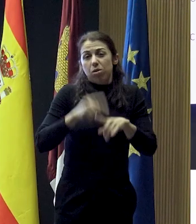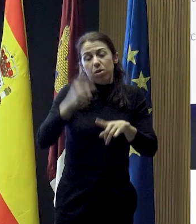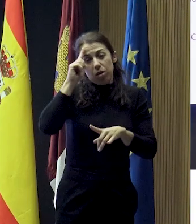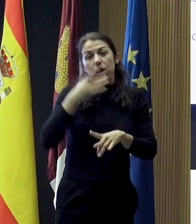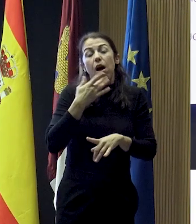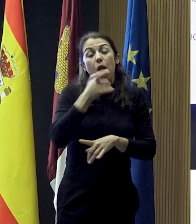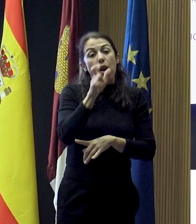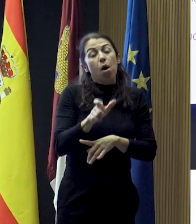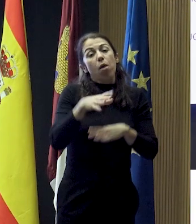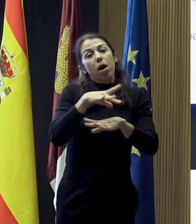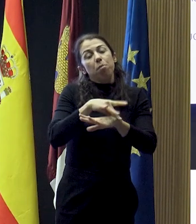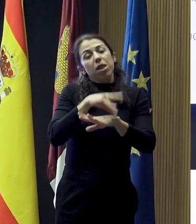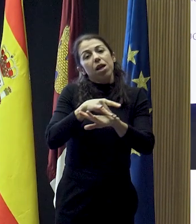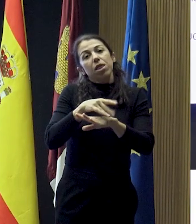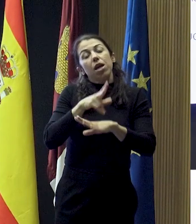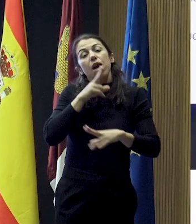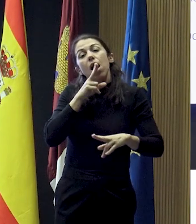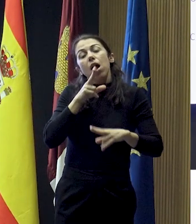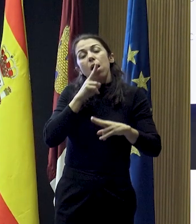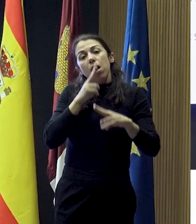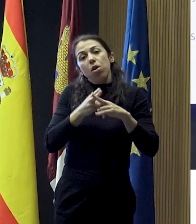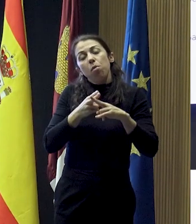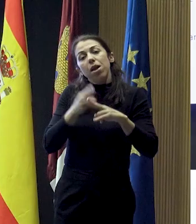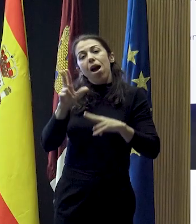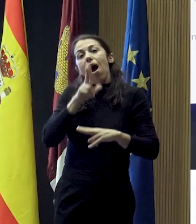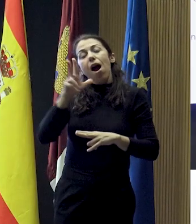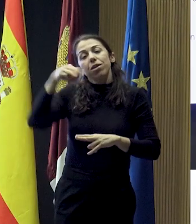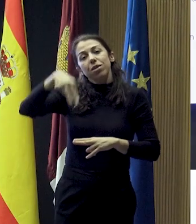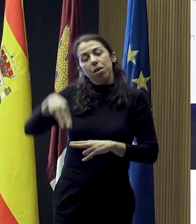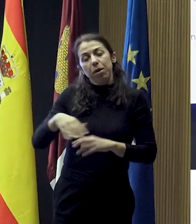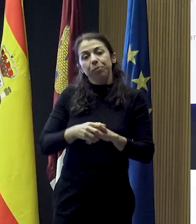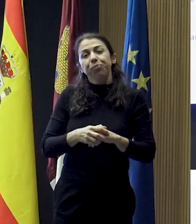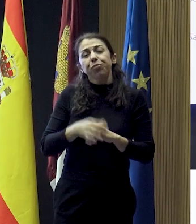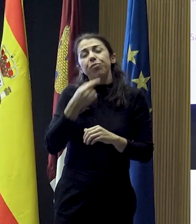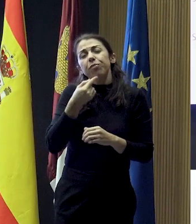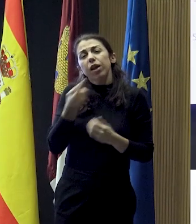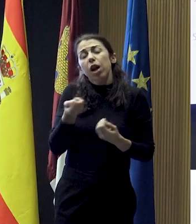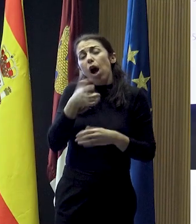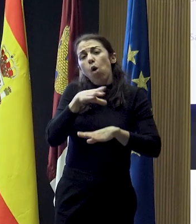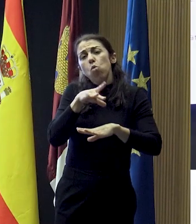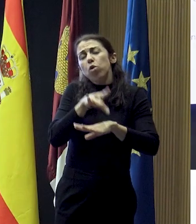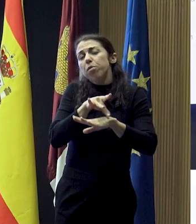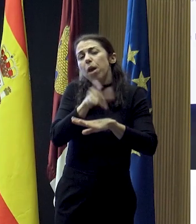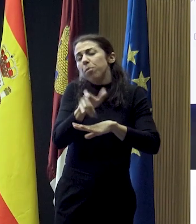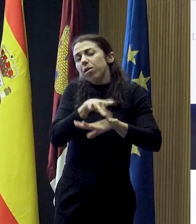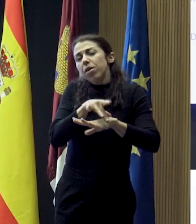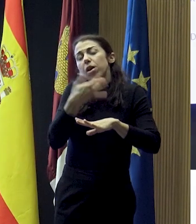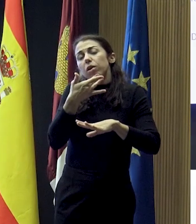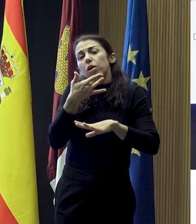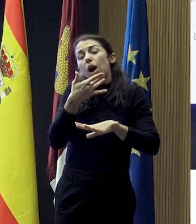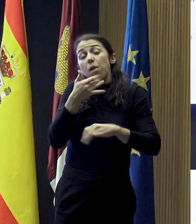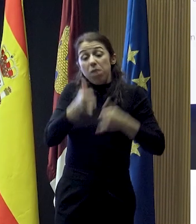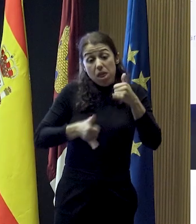paciente HM, que ahora ya podemos saber su nombre, Henry Gustav Mollison, que era un paciente que tuvo un